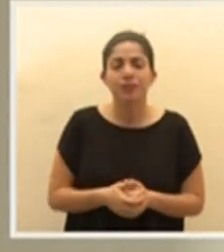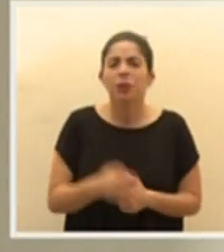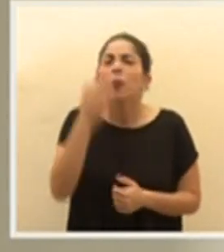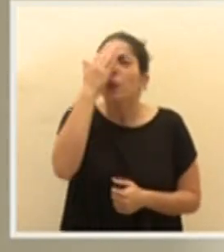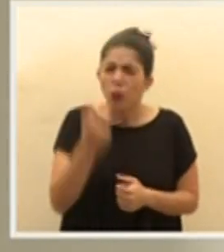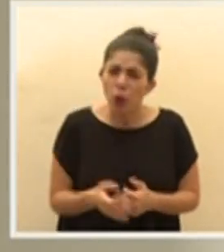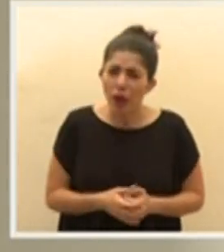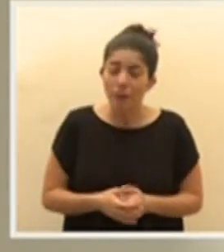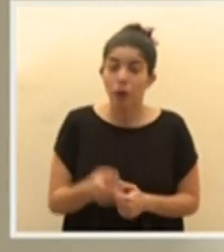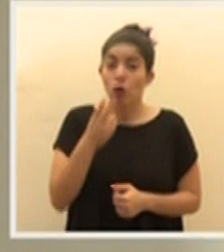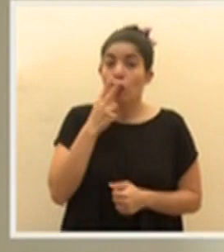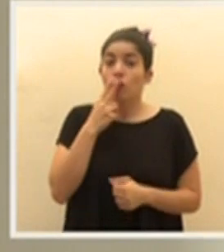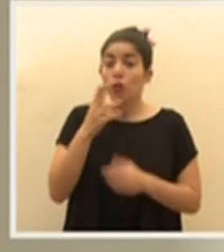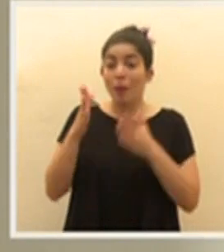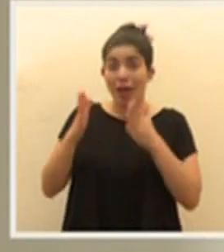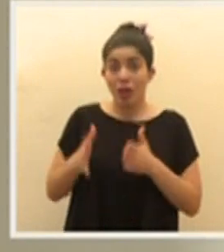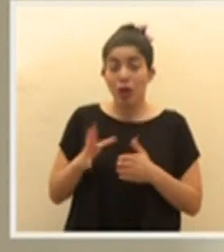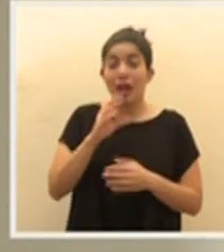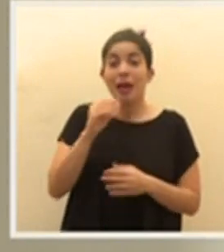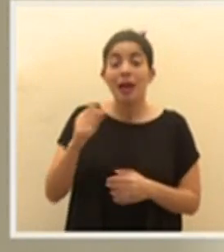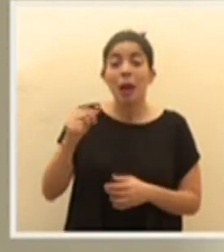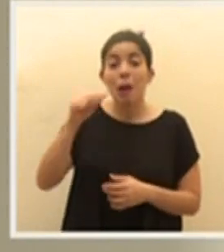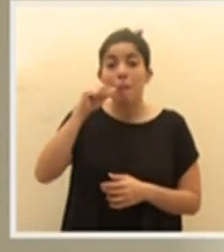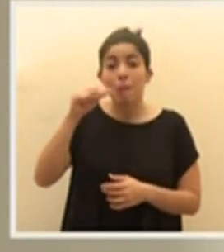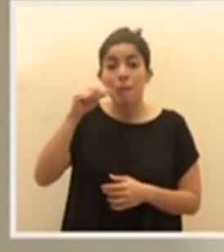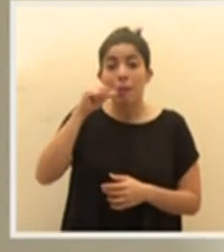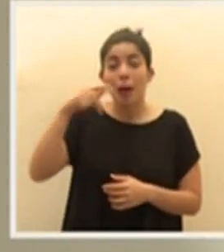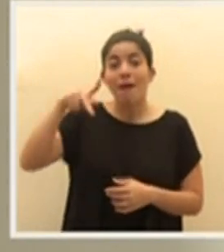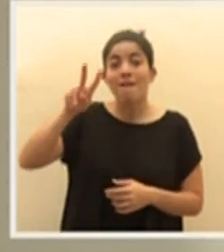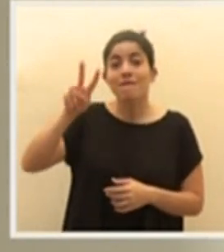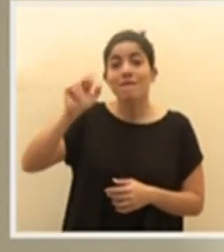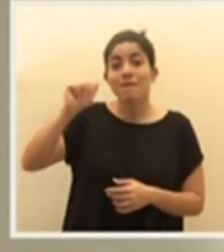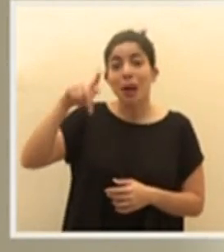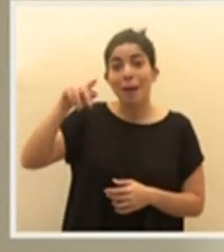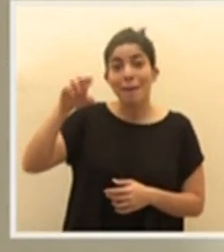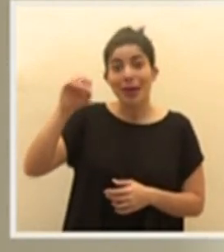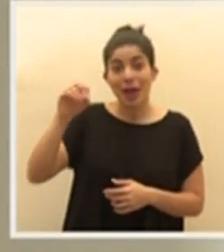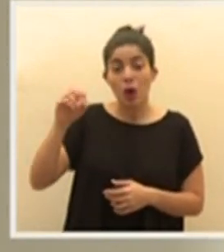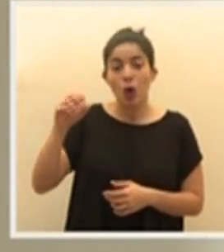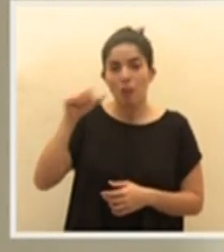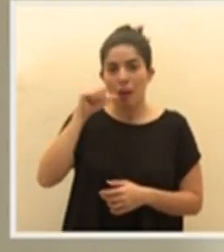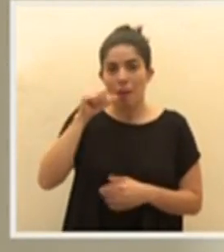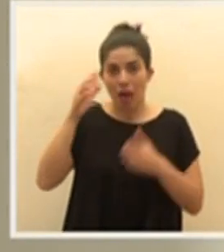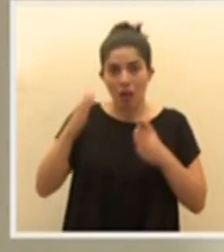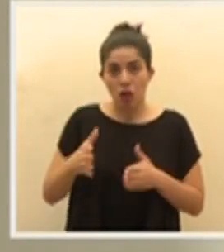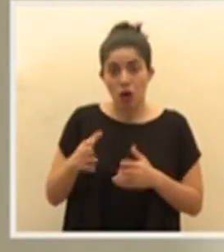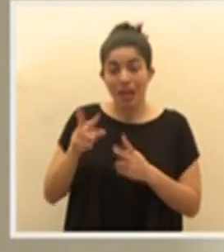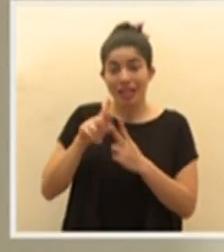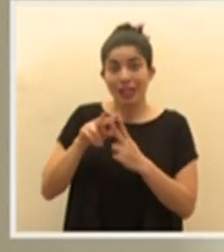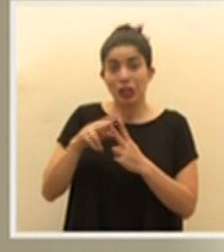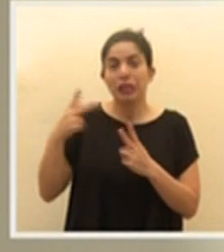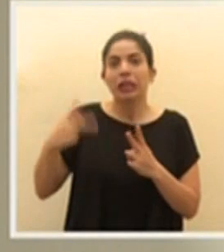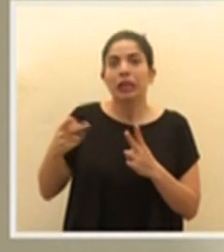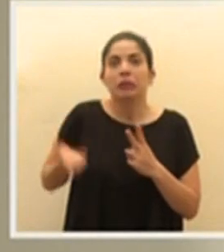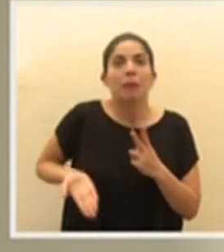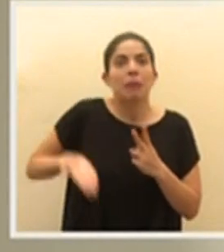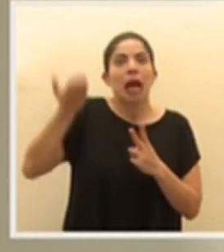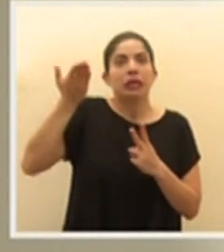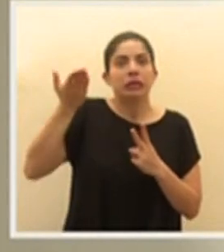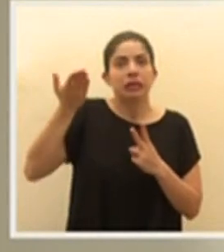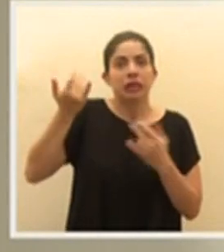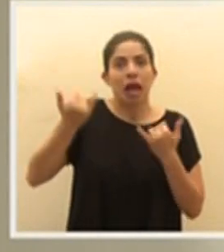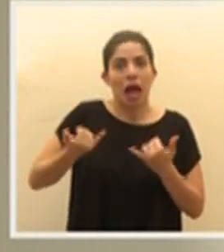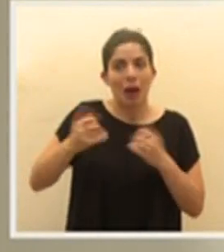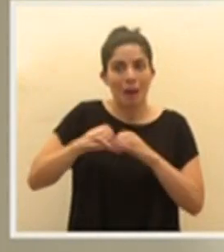Porque los fumadores y los vapeadores corren un doble riesgo en esta pandemia. Por un lado, son